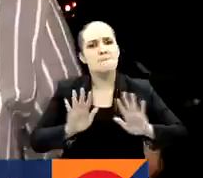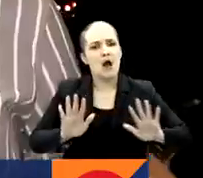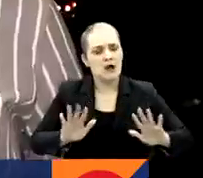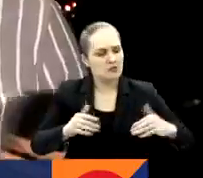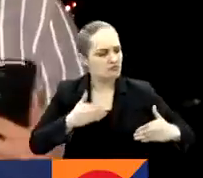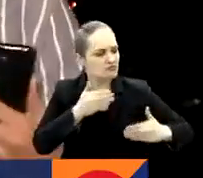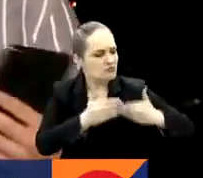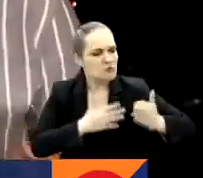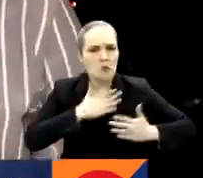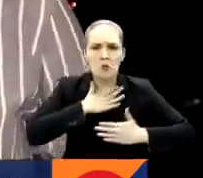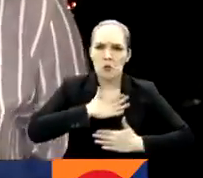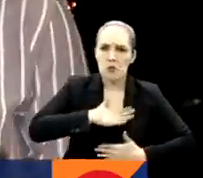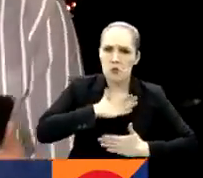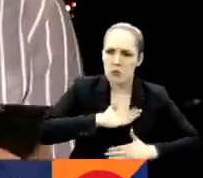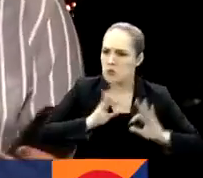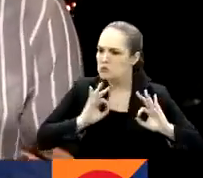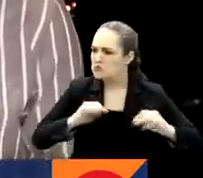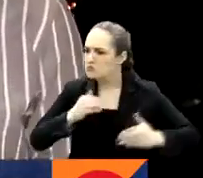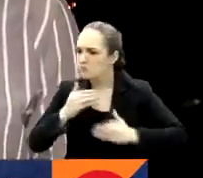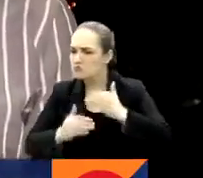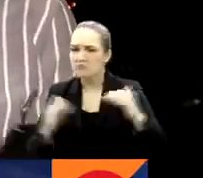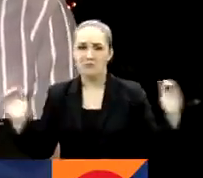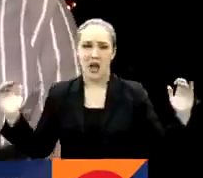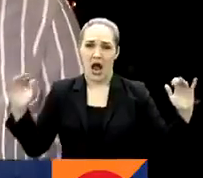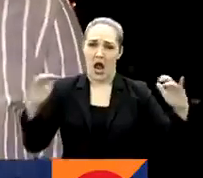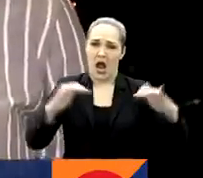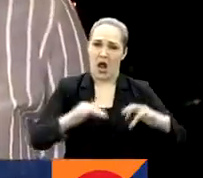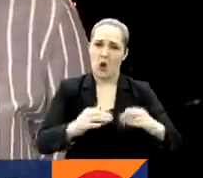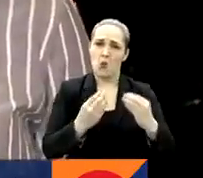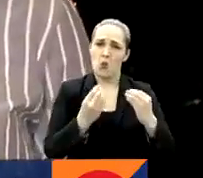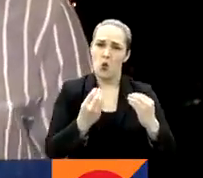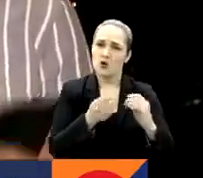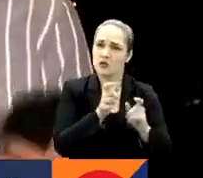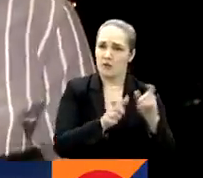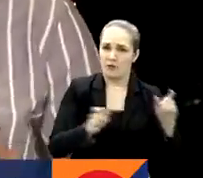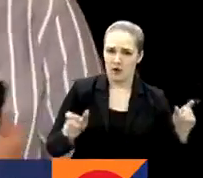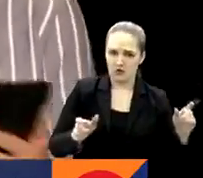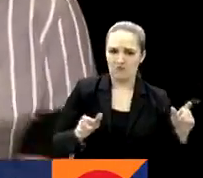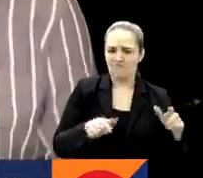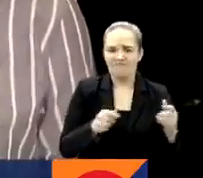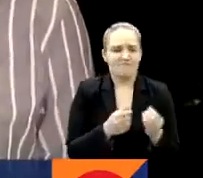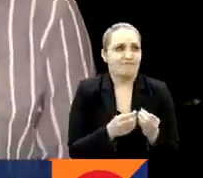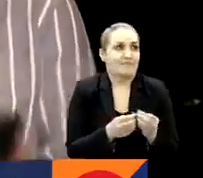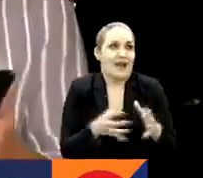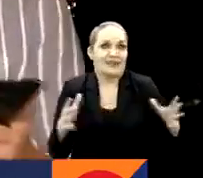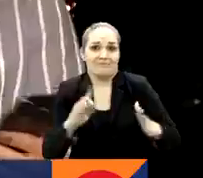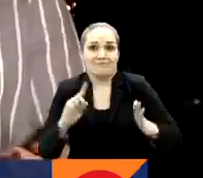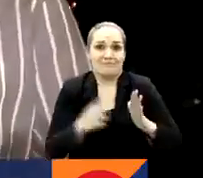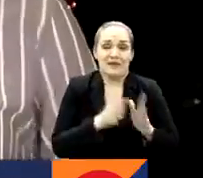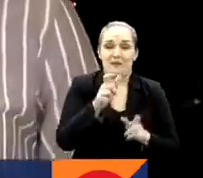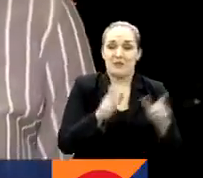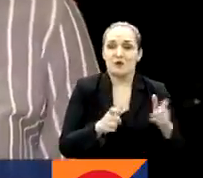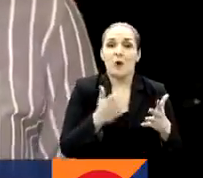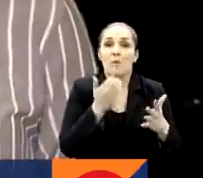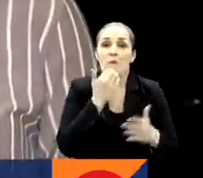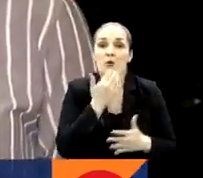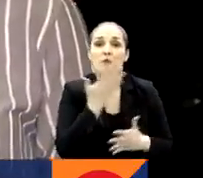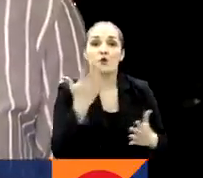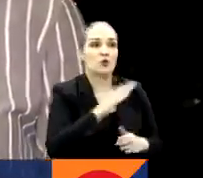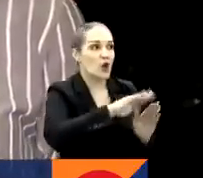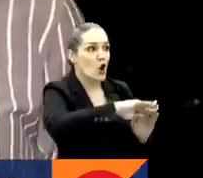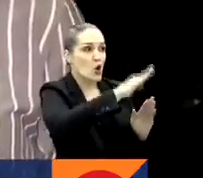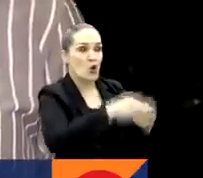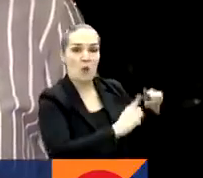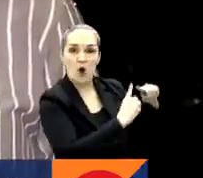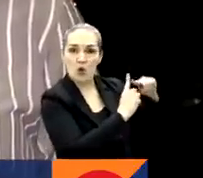estado más tranquilo, más en calma y con una asistencia masiva. Eso sí, de personas, decenas, miles de personas, por ejemplo, en el sector de la Loma de la Cruz,